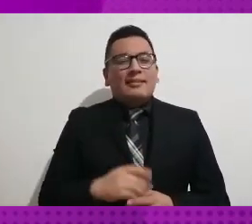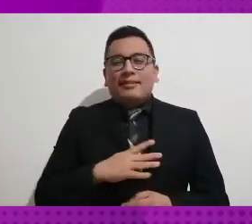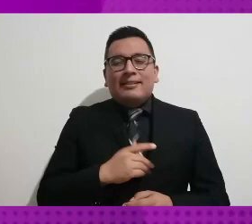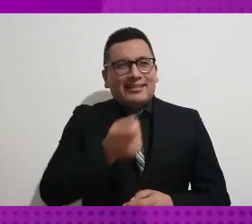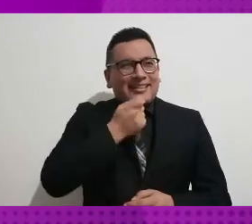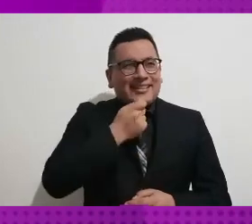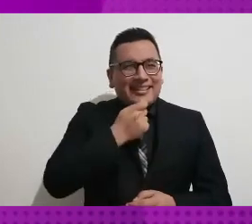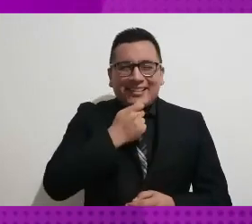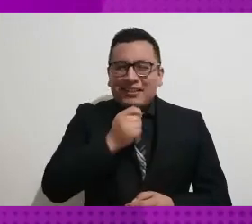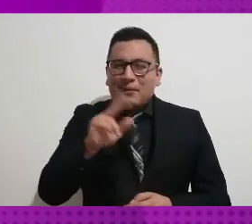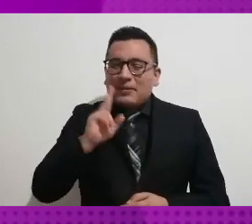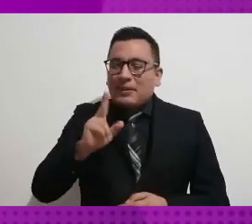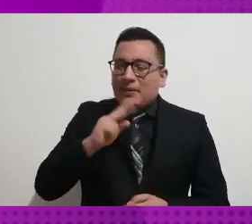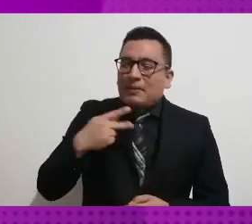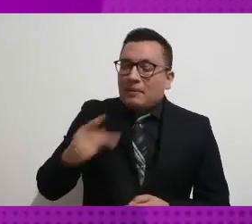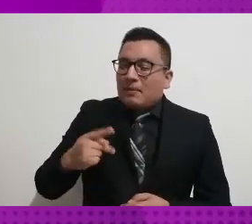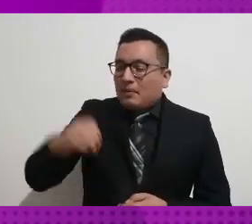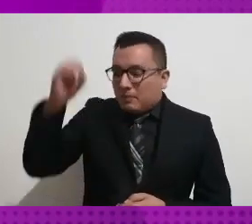propuesta que a nivel